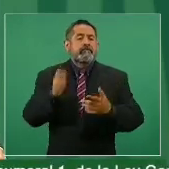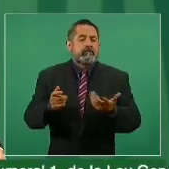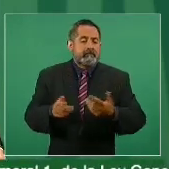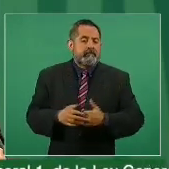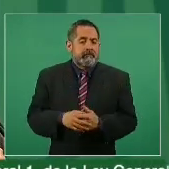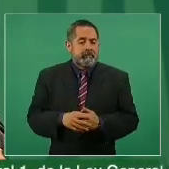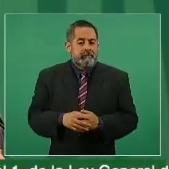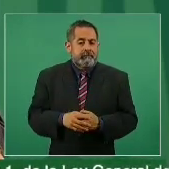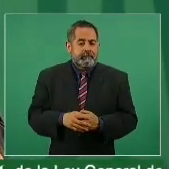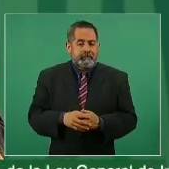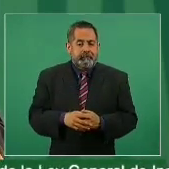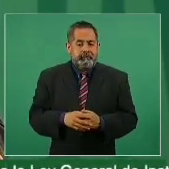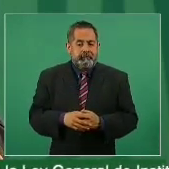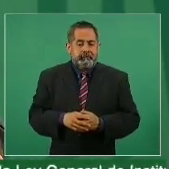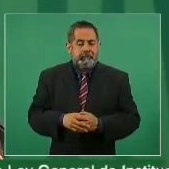Odebrecht, que